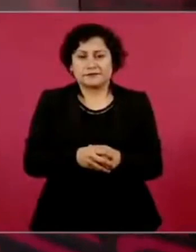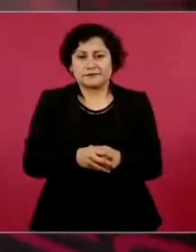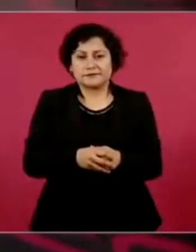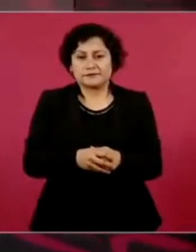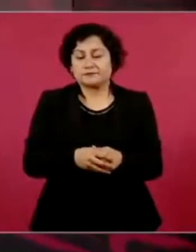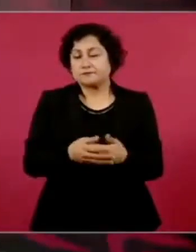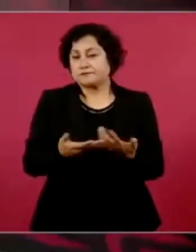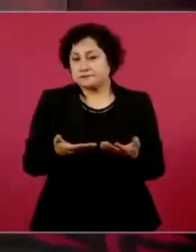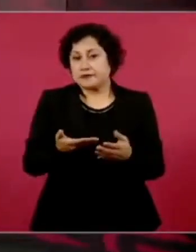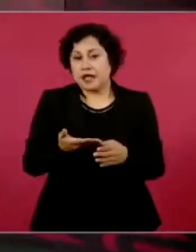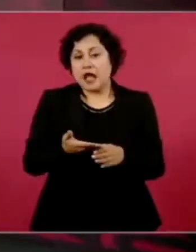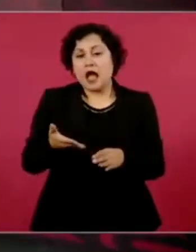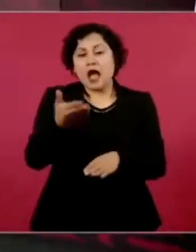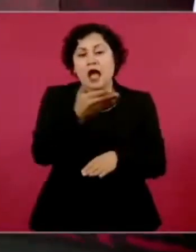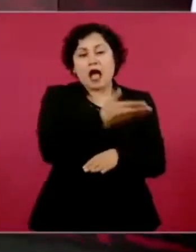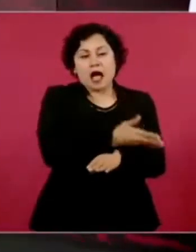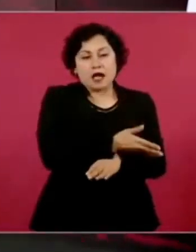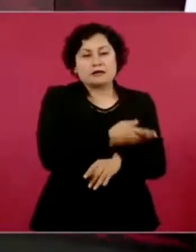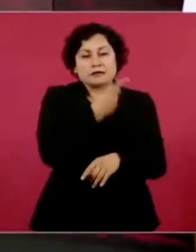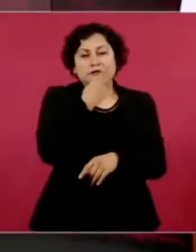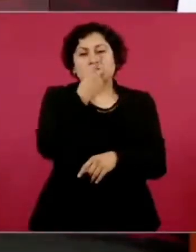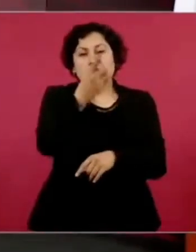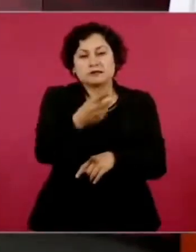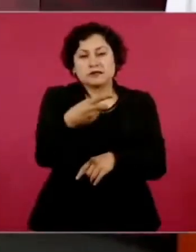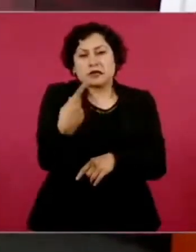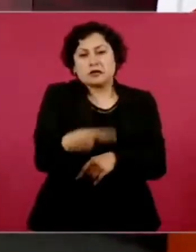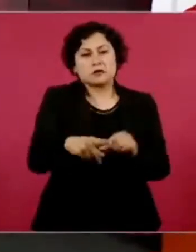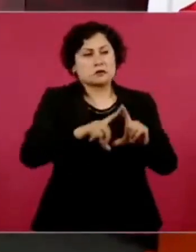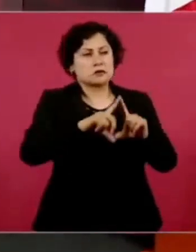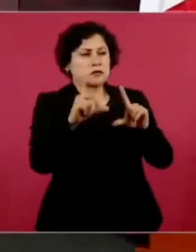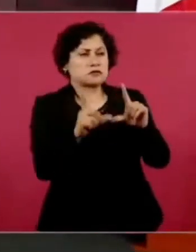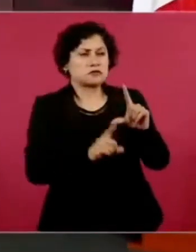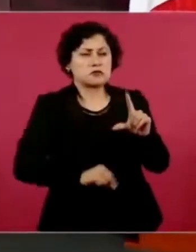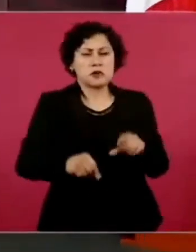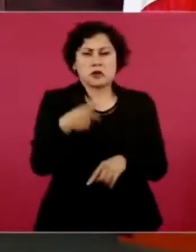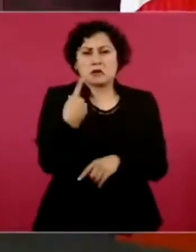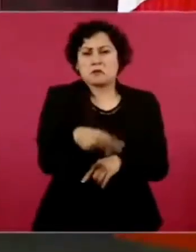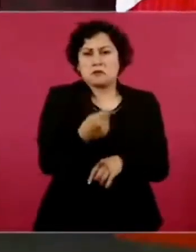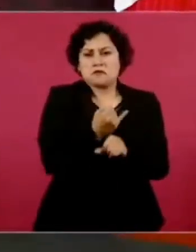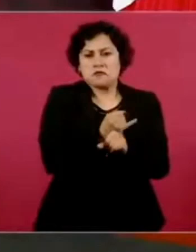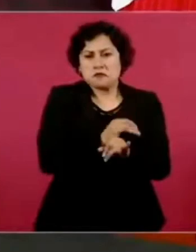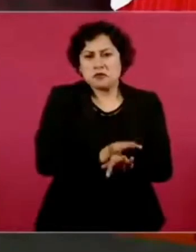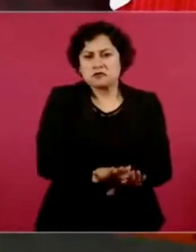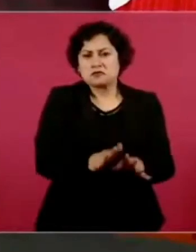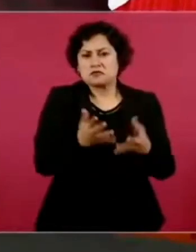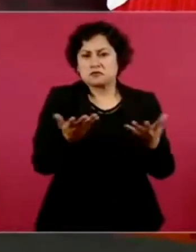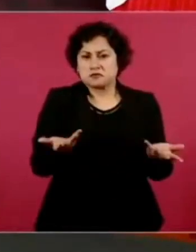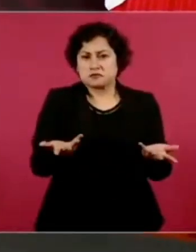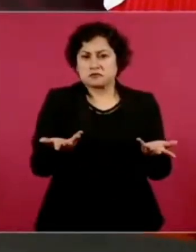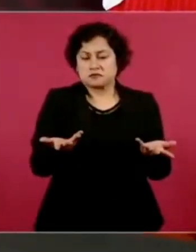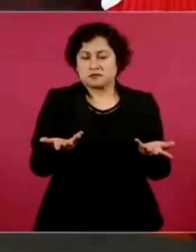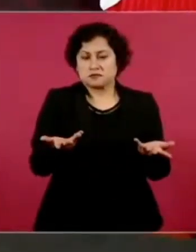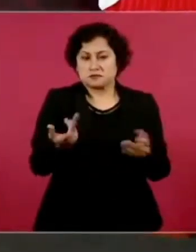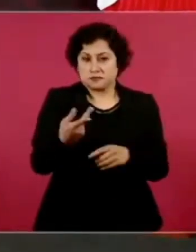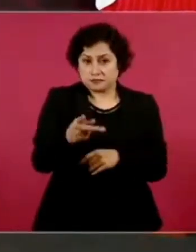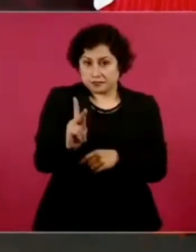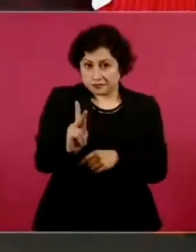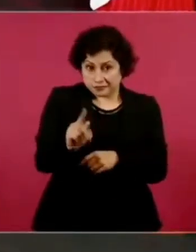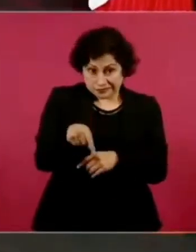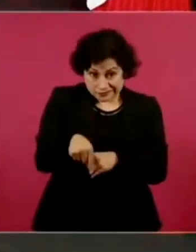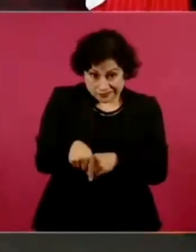siempre se hablaba de medios nacionales. Nada. No, no, no, no. No hay medios